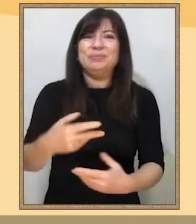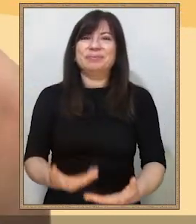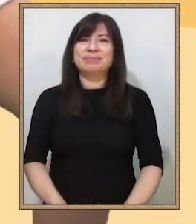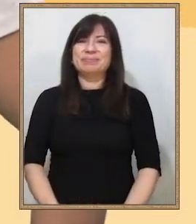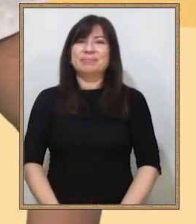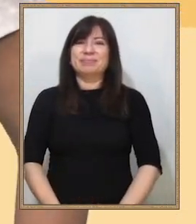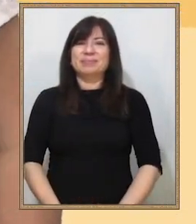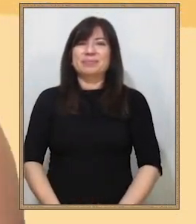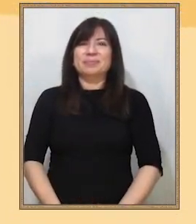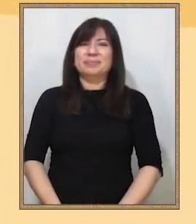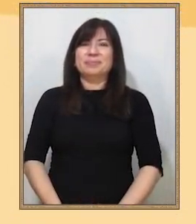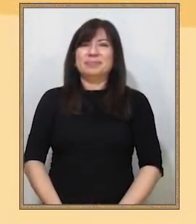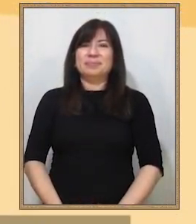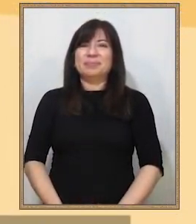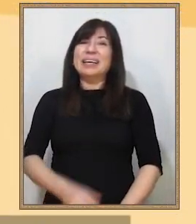incorporo.